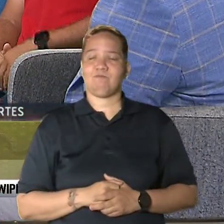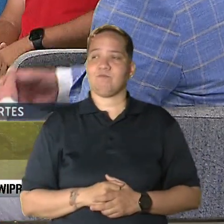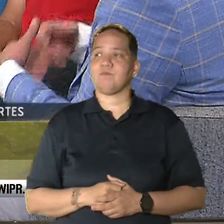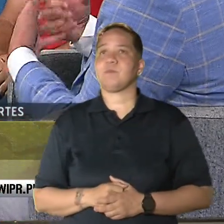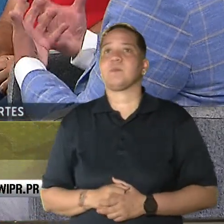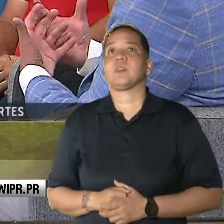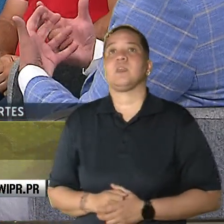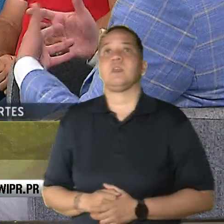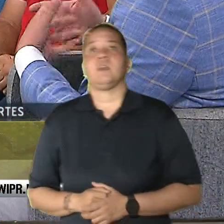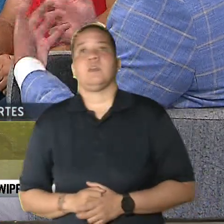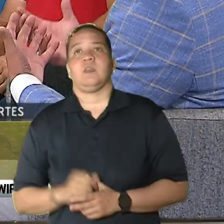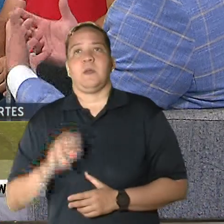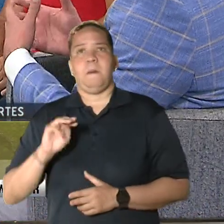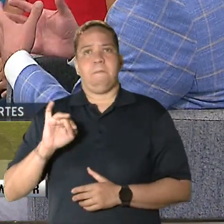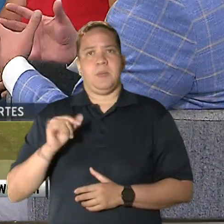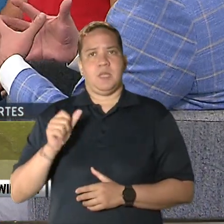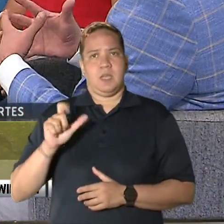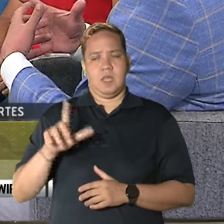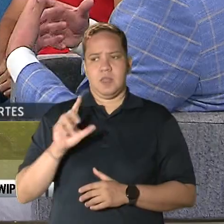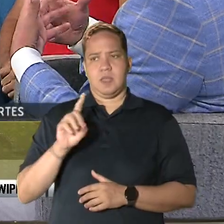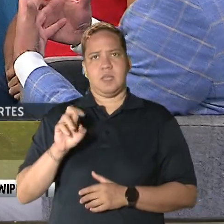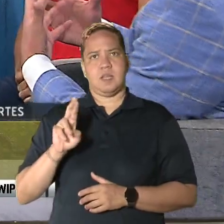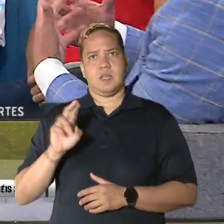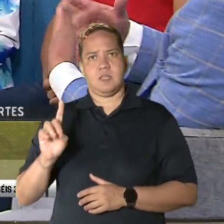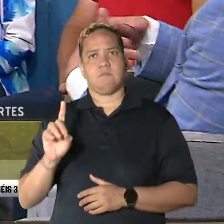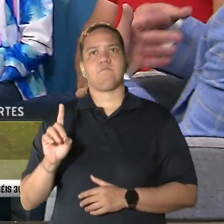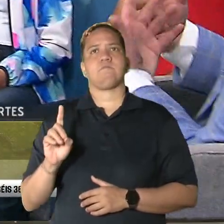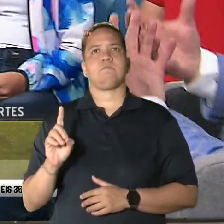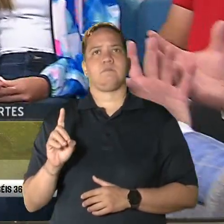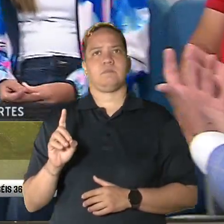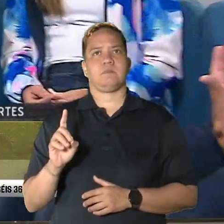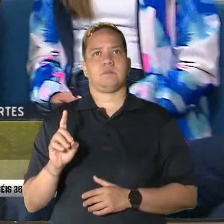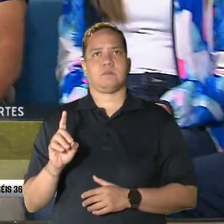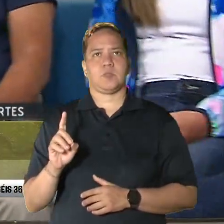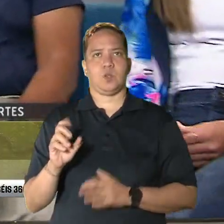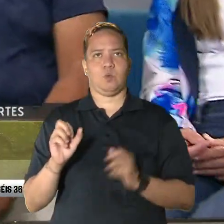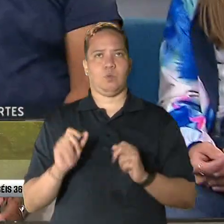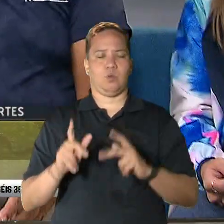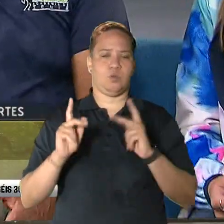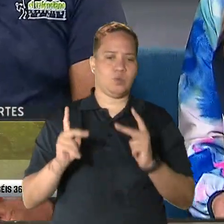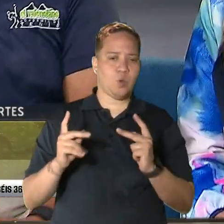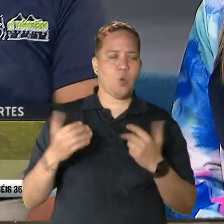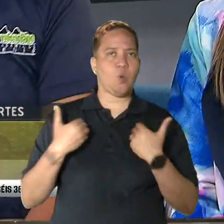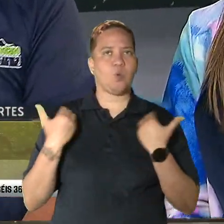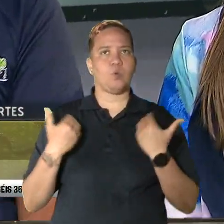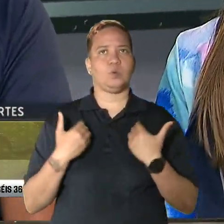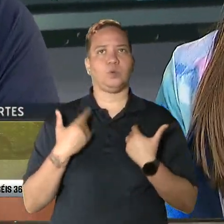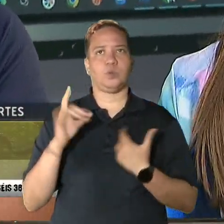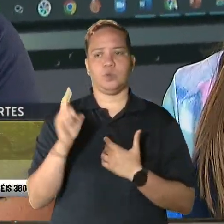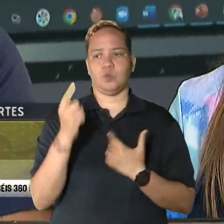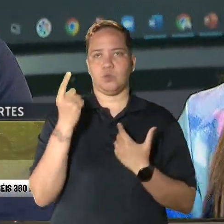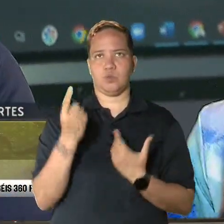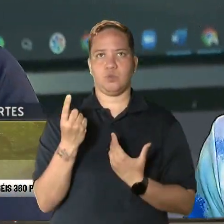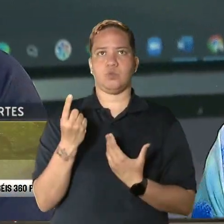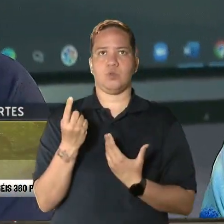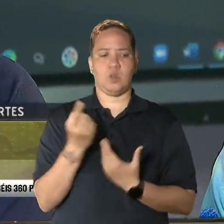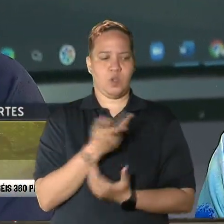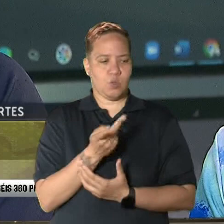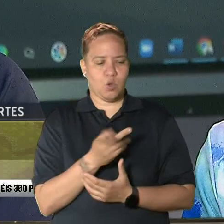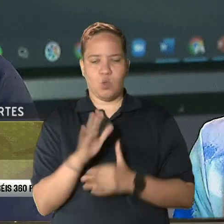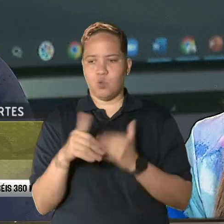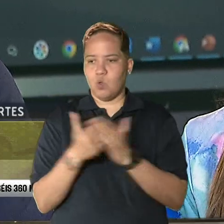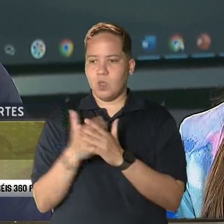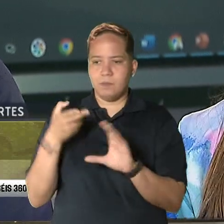cuán importante es que el de Rd esté dando esta oportunidad a estos jóvenes no solo ellos dos pero a todos los que